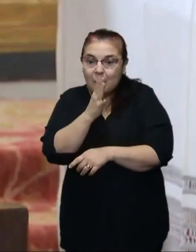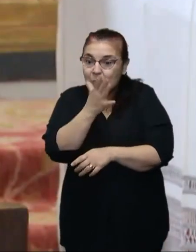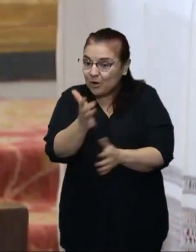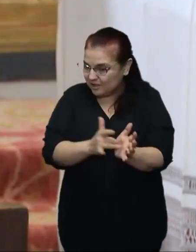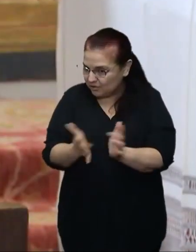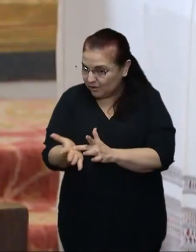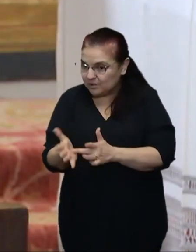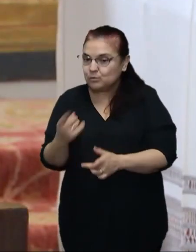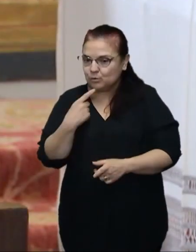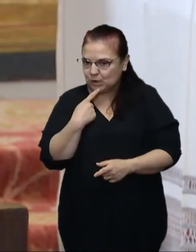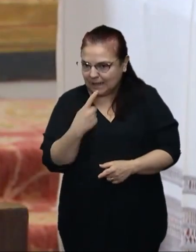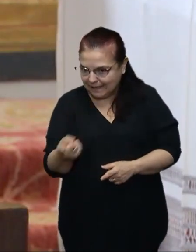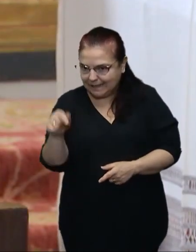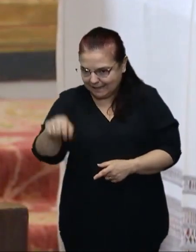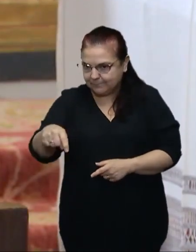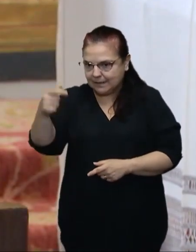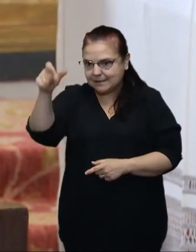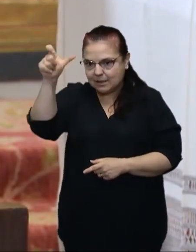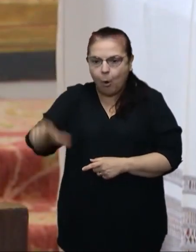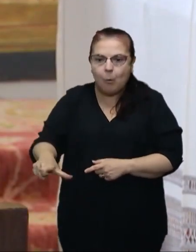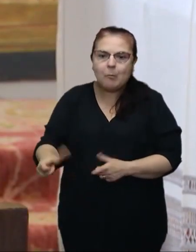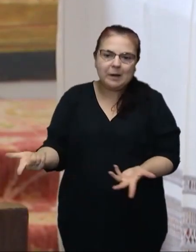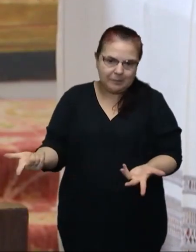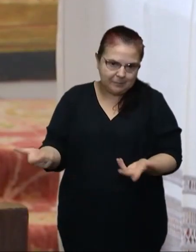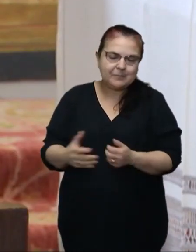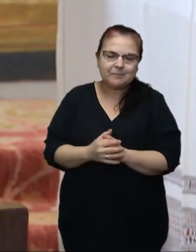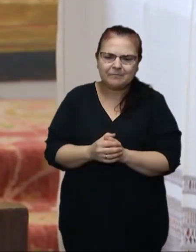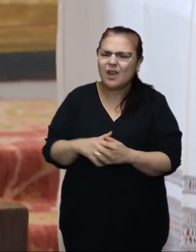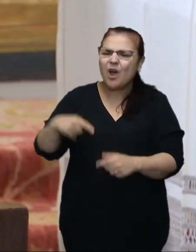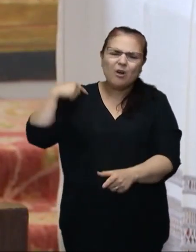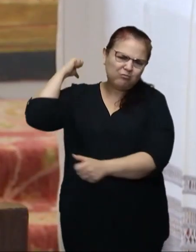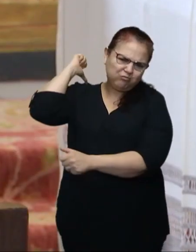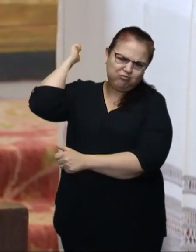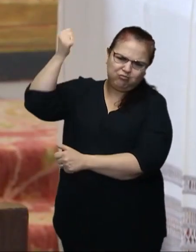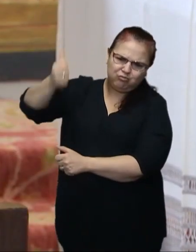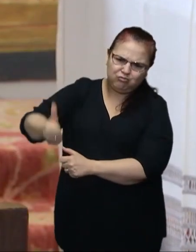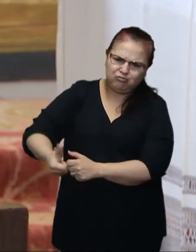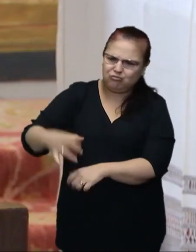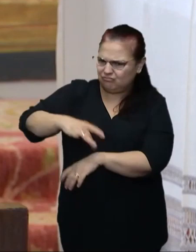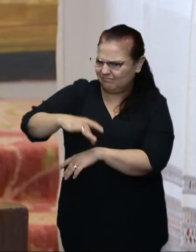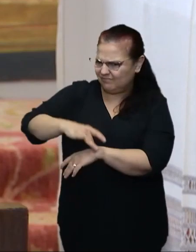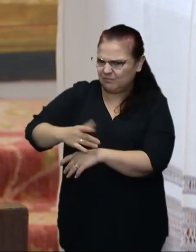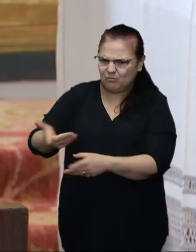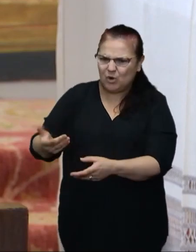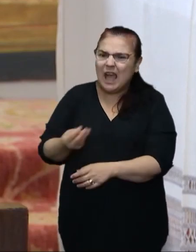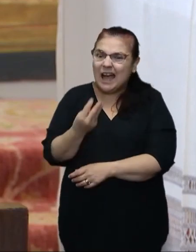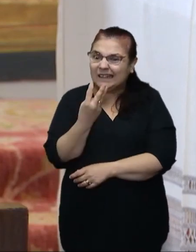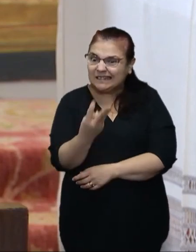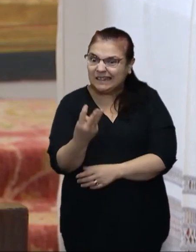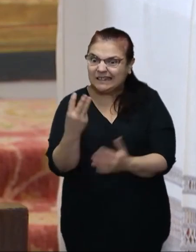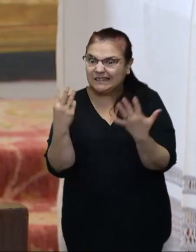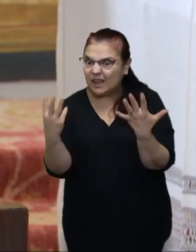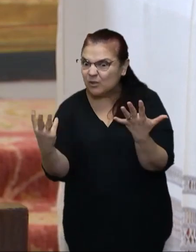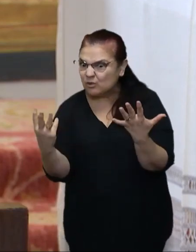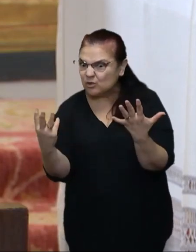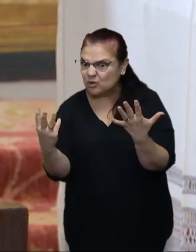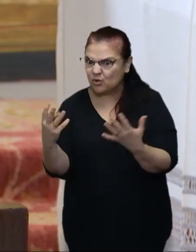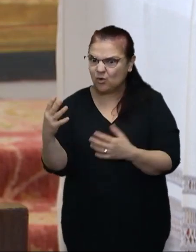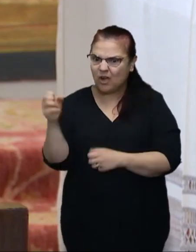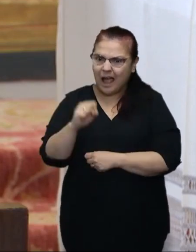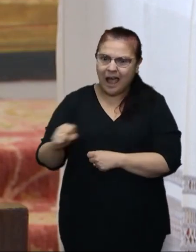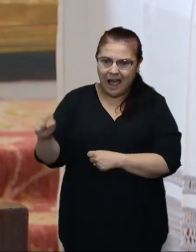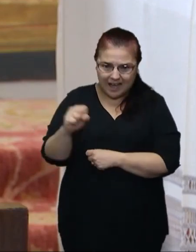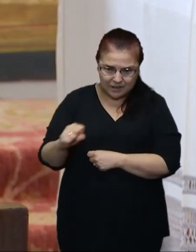le dice a este hombre que llevaba mucho tiempo, llevaba 38 años